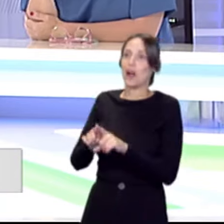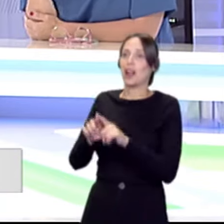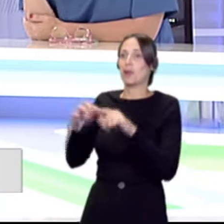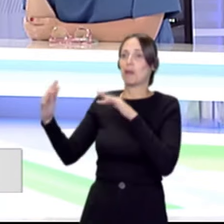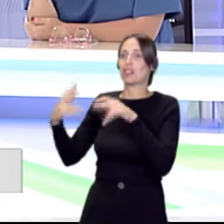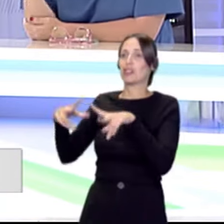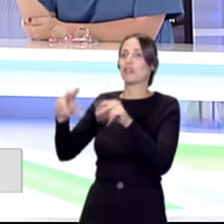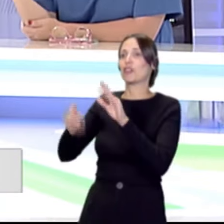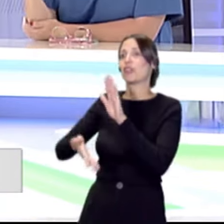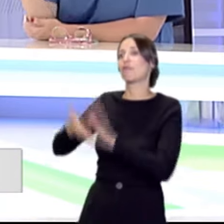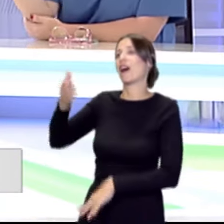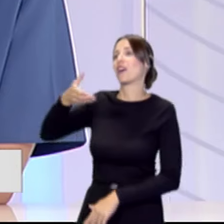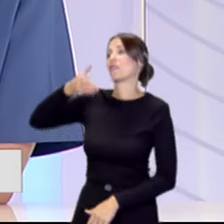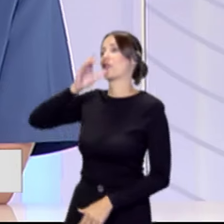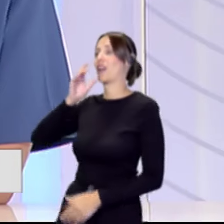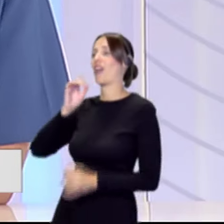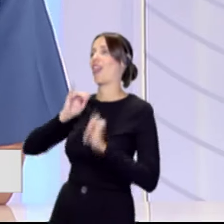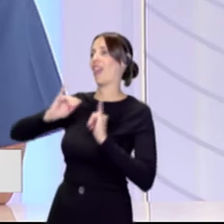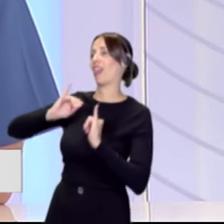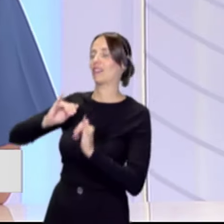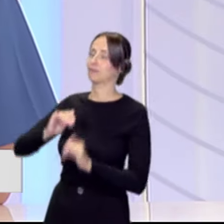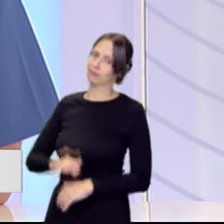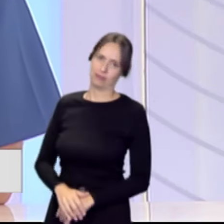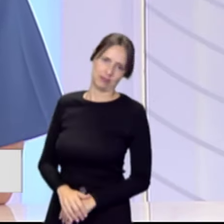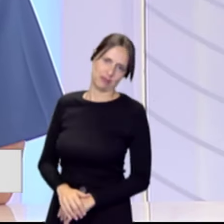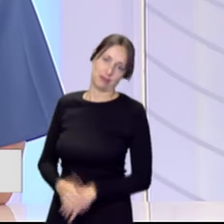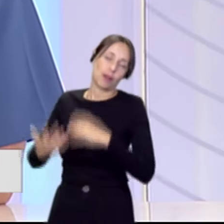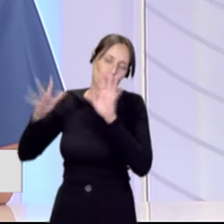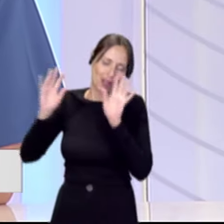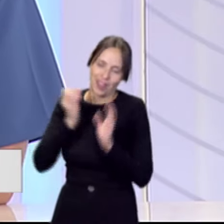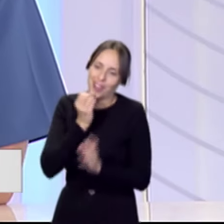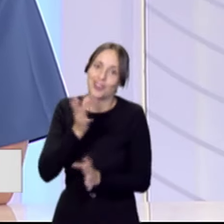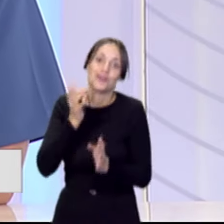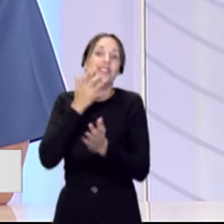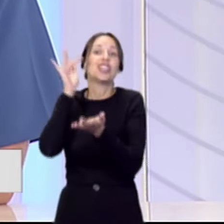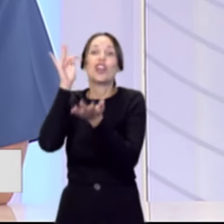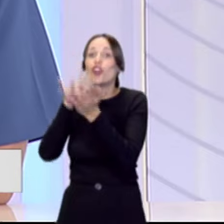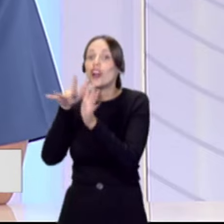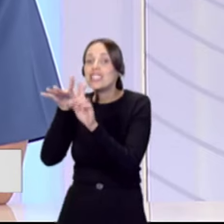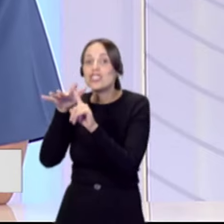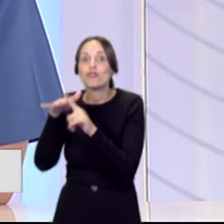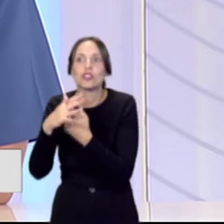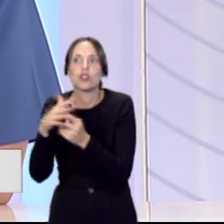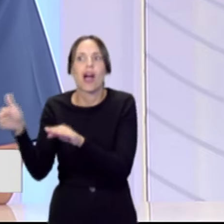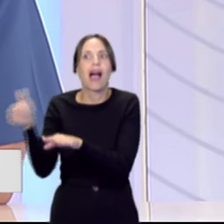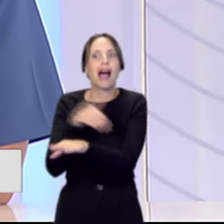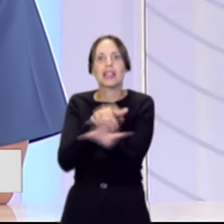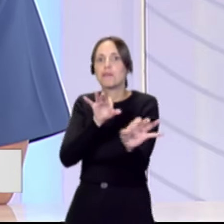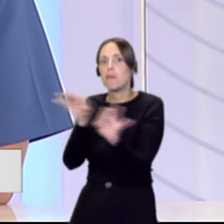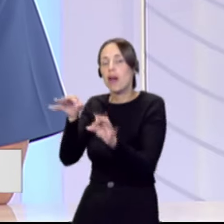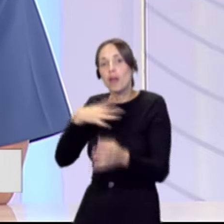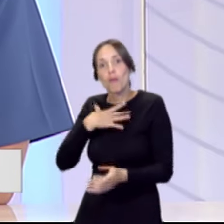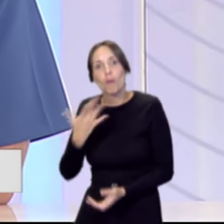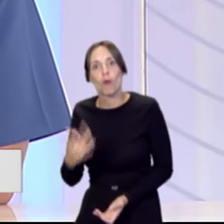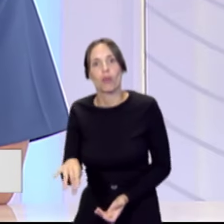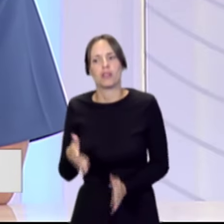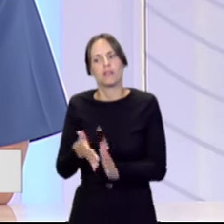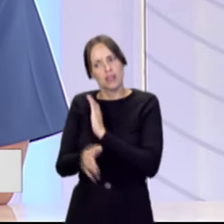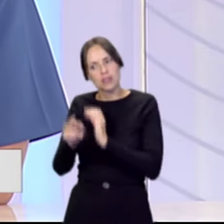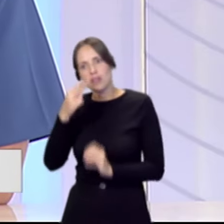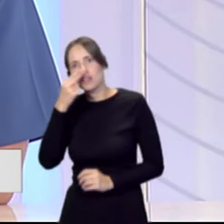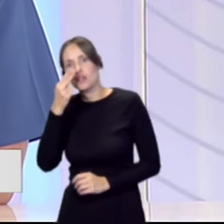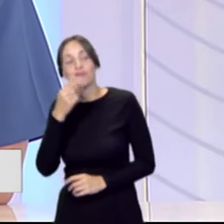del partido, pero que puedas prever este tipo de cosas que se pueden prever en la mayoría de los casos. Entonces, a lo mejor, pues eso también sería interesante,